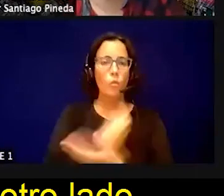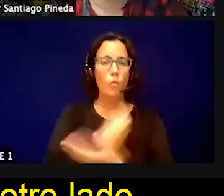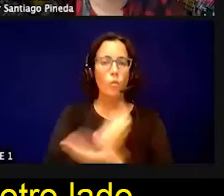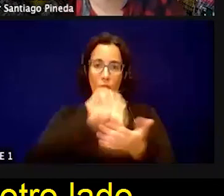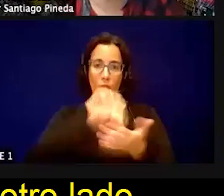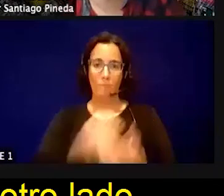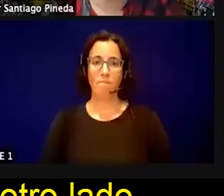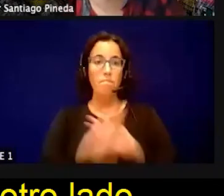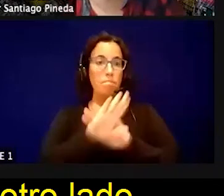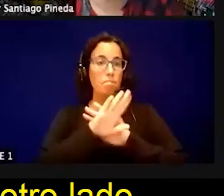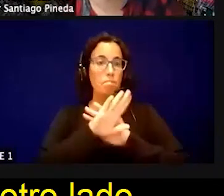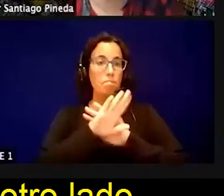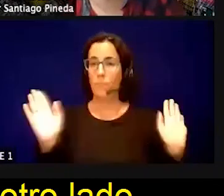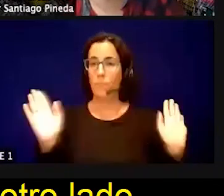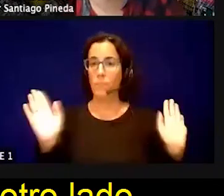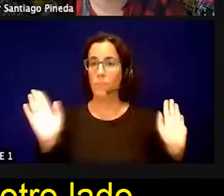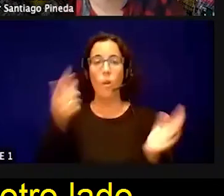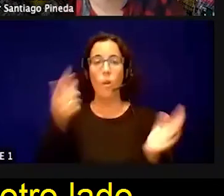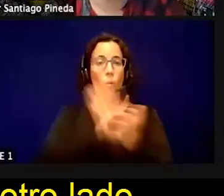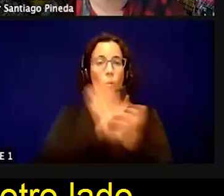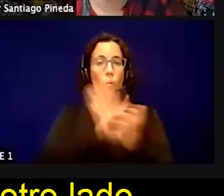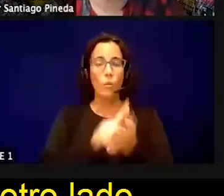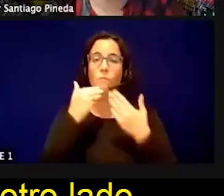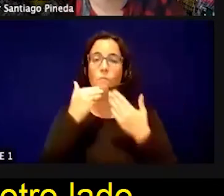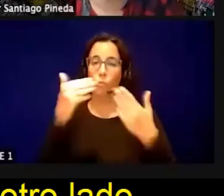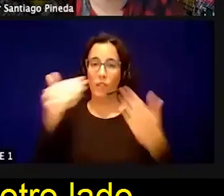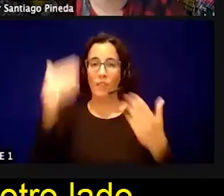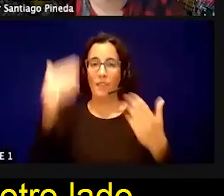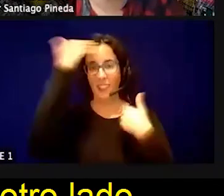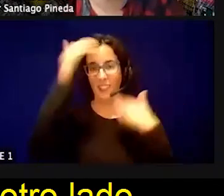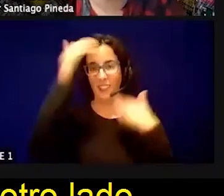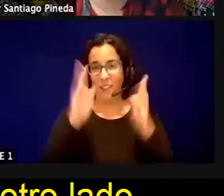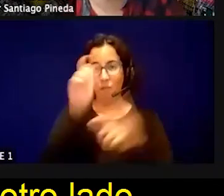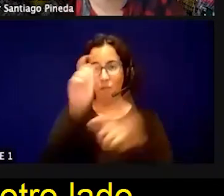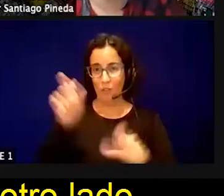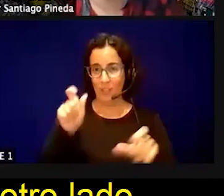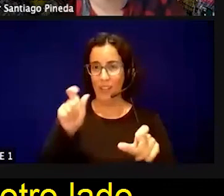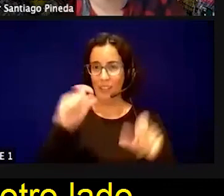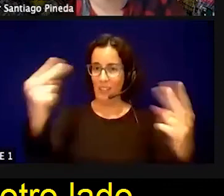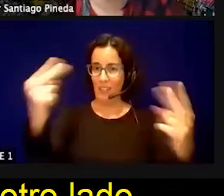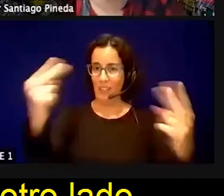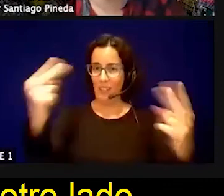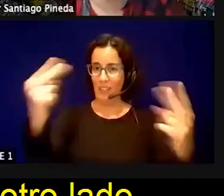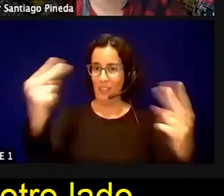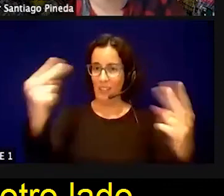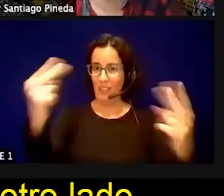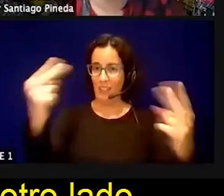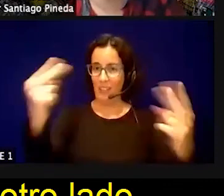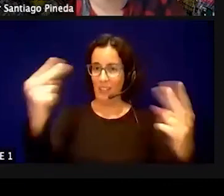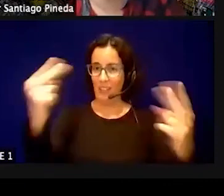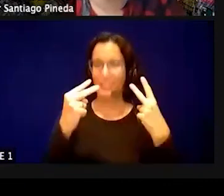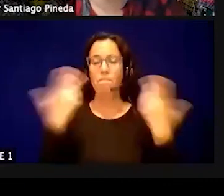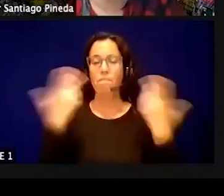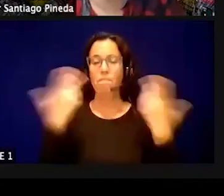volviendo a agradecer vuestra atención a todos los que todavía continuáis al otro lado de las cámaras. Agradecer a Paz,